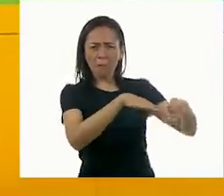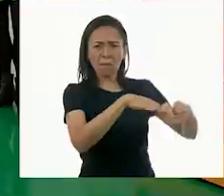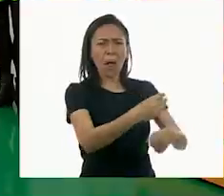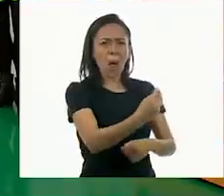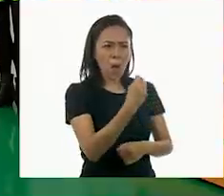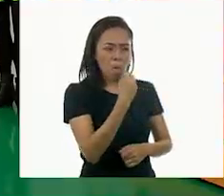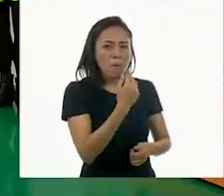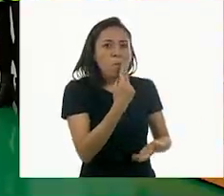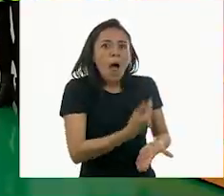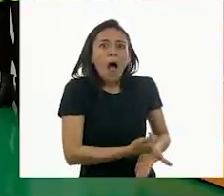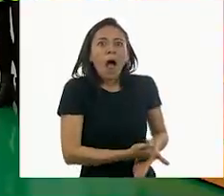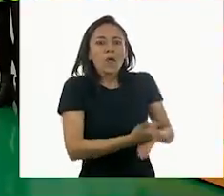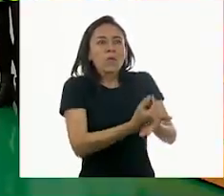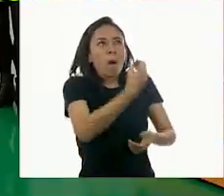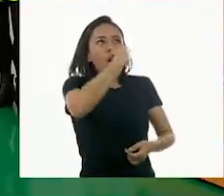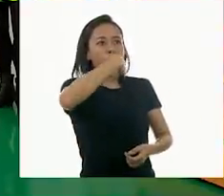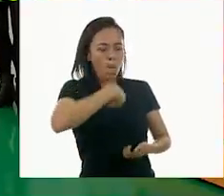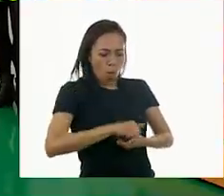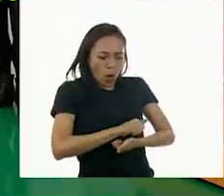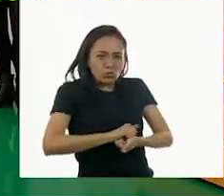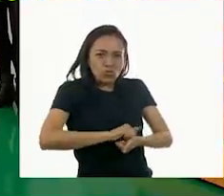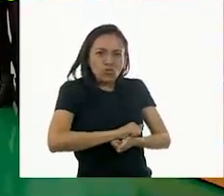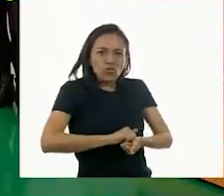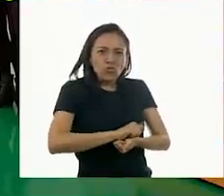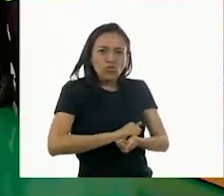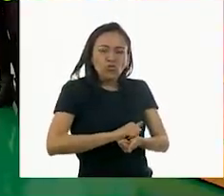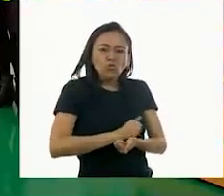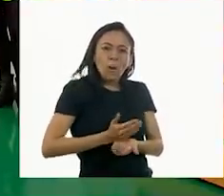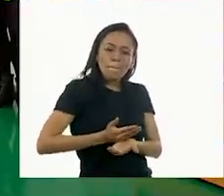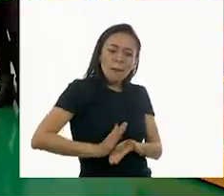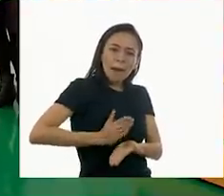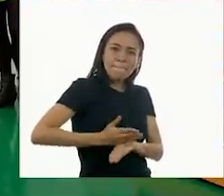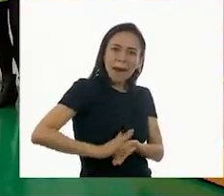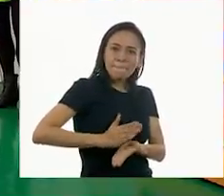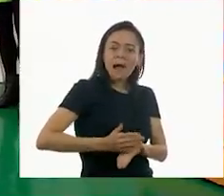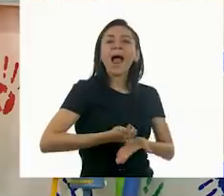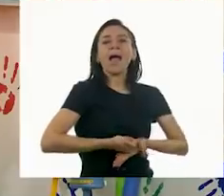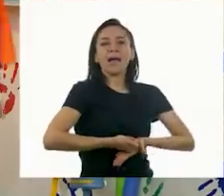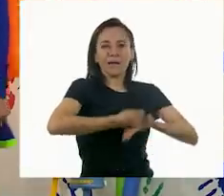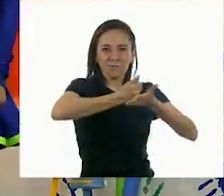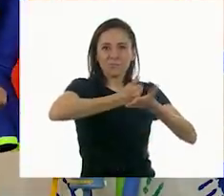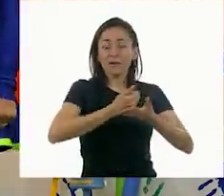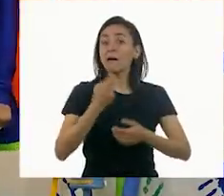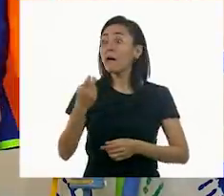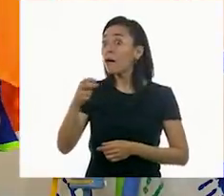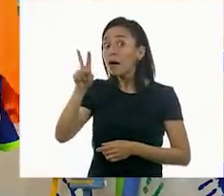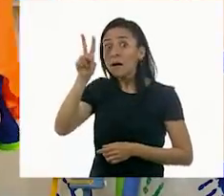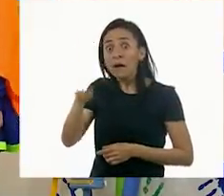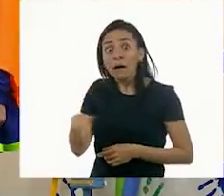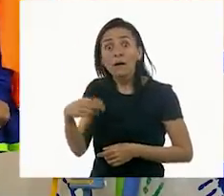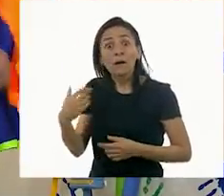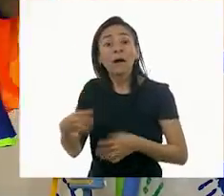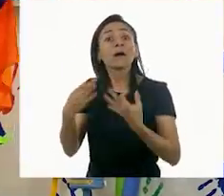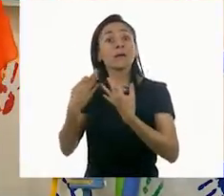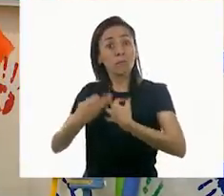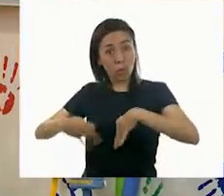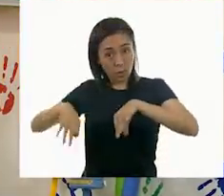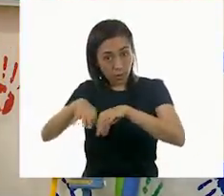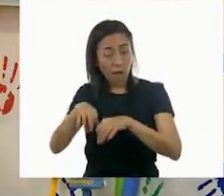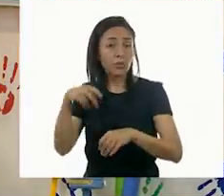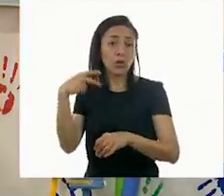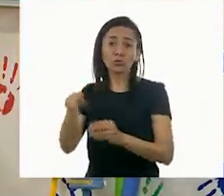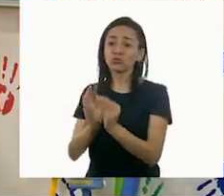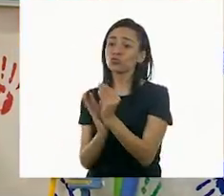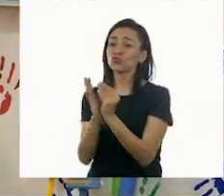a mejorar la digestión. Esto también es muy importante. Muy importante, sí. Y sobre todo si se comen con cáscara. Eso